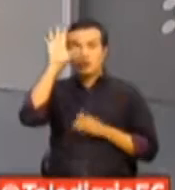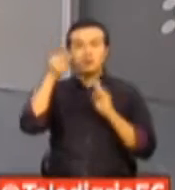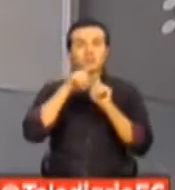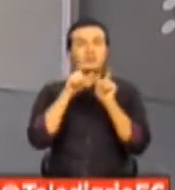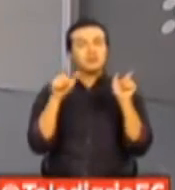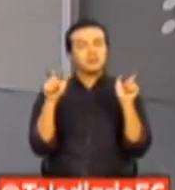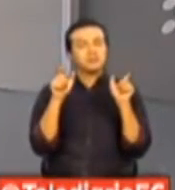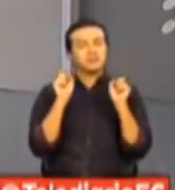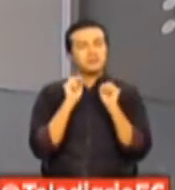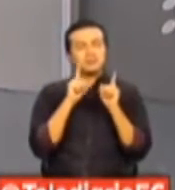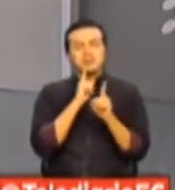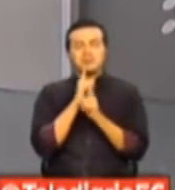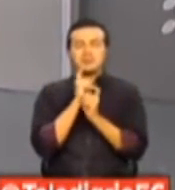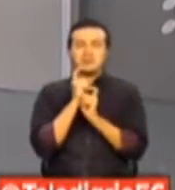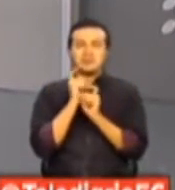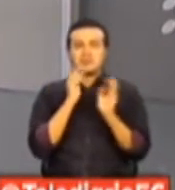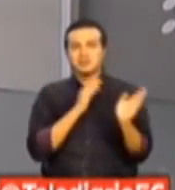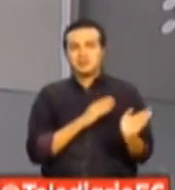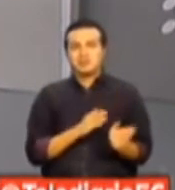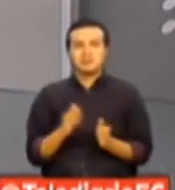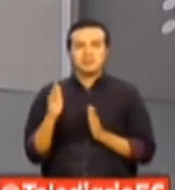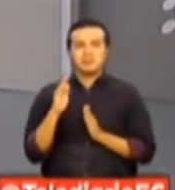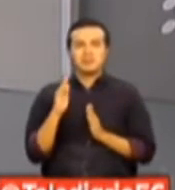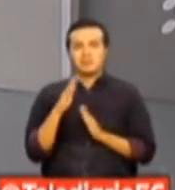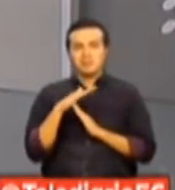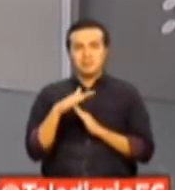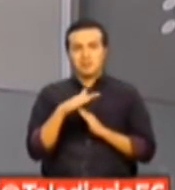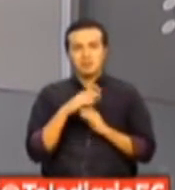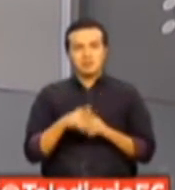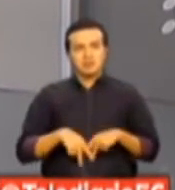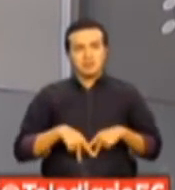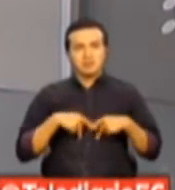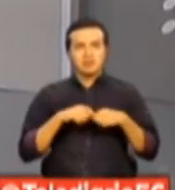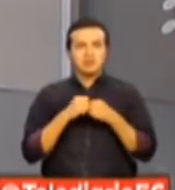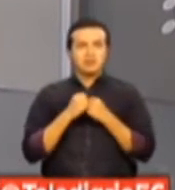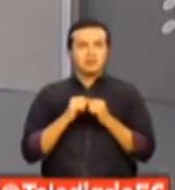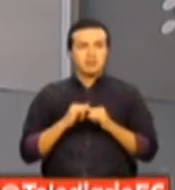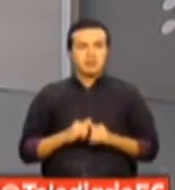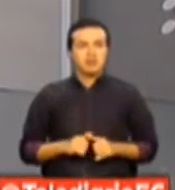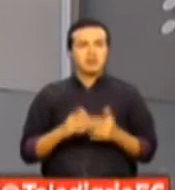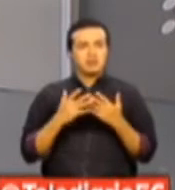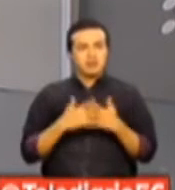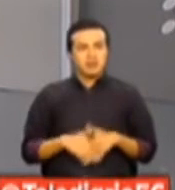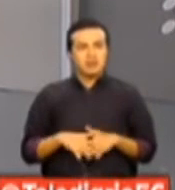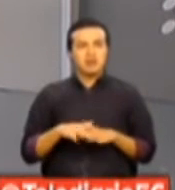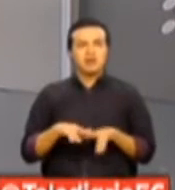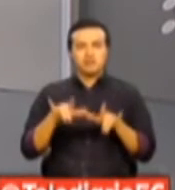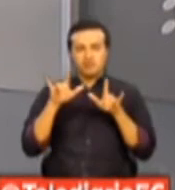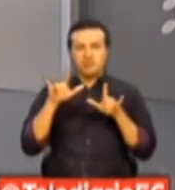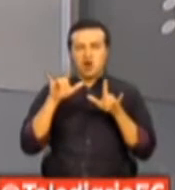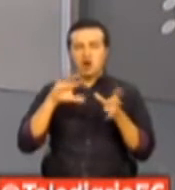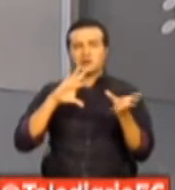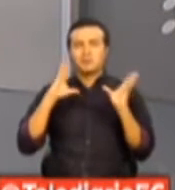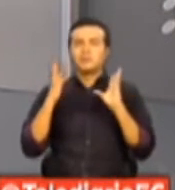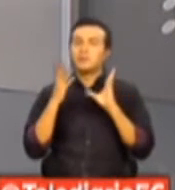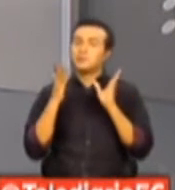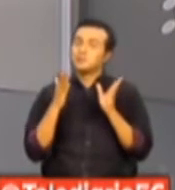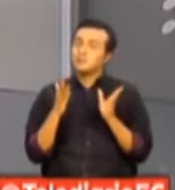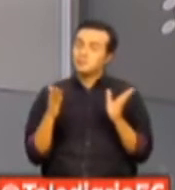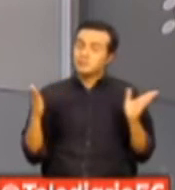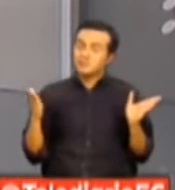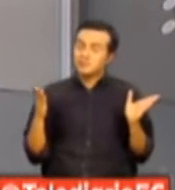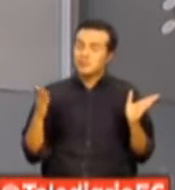cosas tienen una oportunidad de cambiar en términos de paz y de convivencia social pacífica. Ahí está entonces, Rock Revolución es este concierto